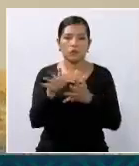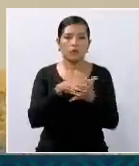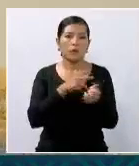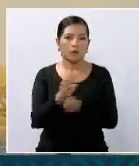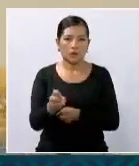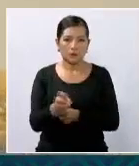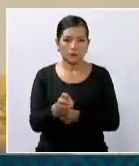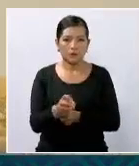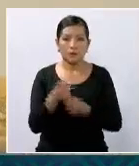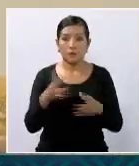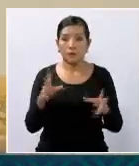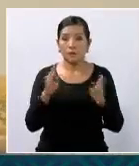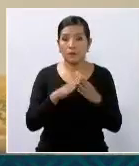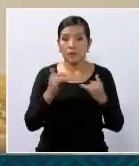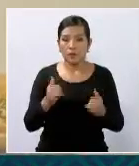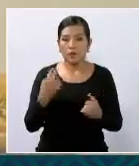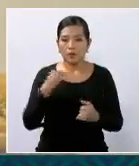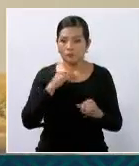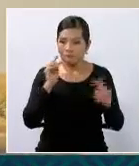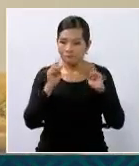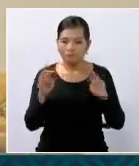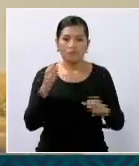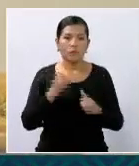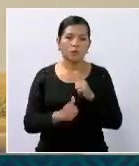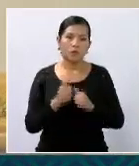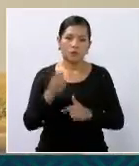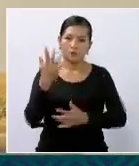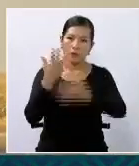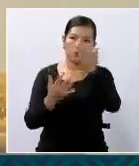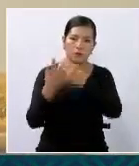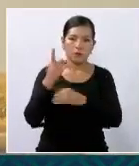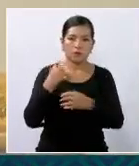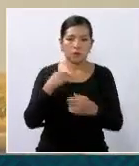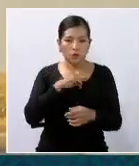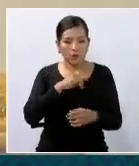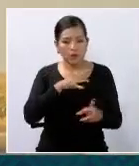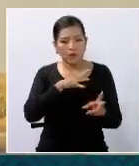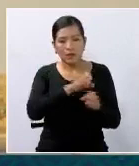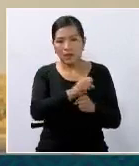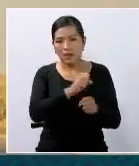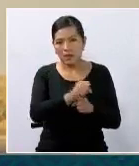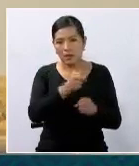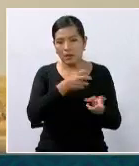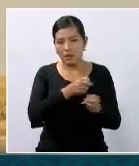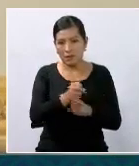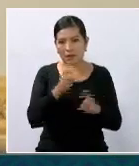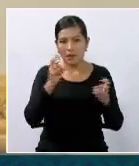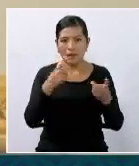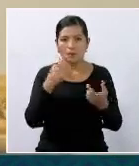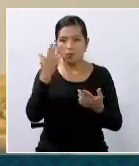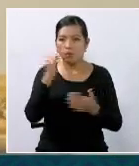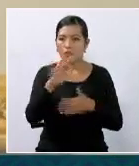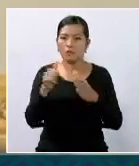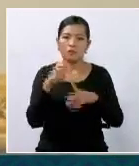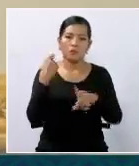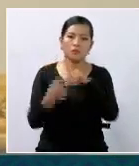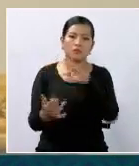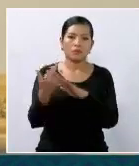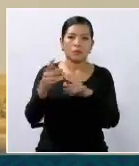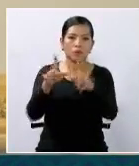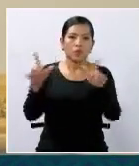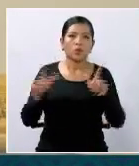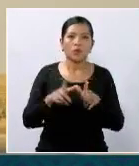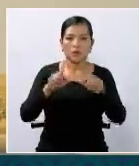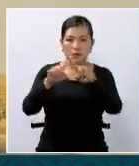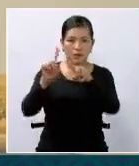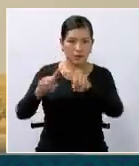Esta etapa nos está afectando mucho el tema de los incendios a causa de los trabajos de chequeo que se están realizando en diferentes